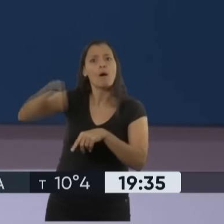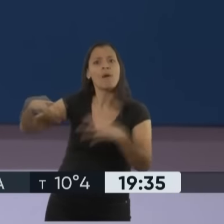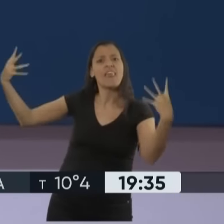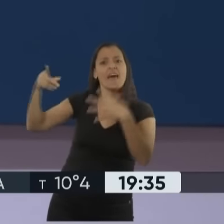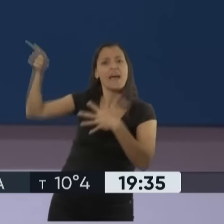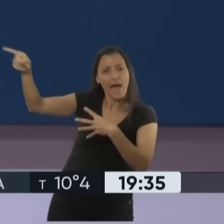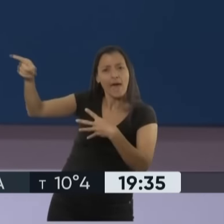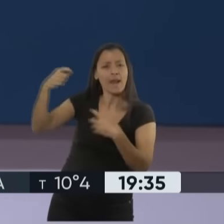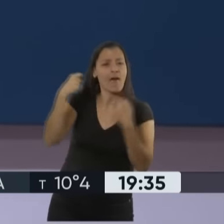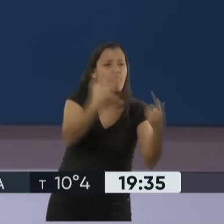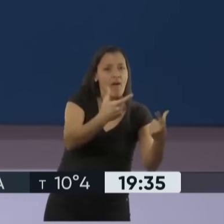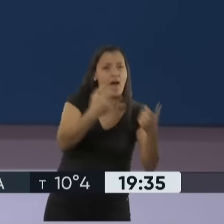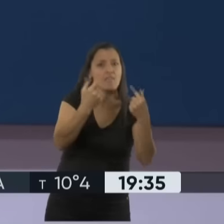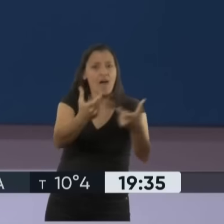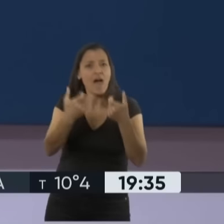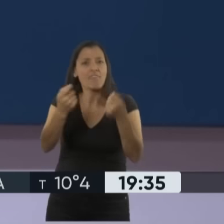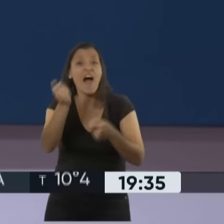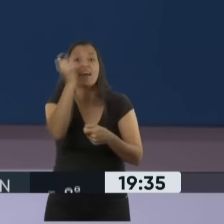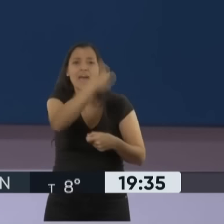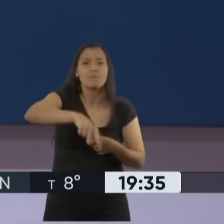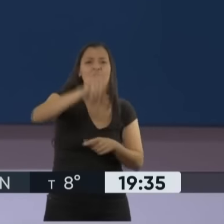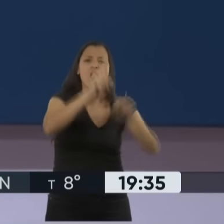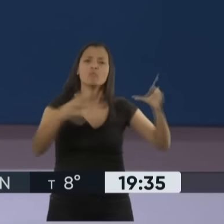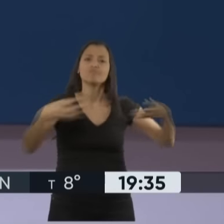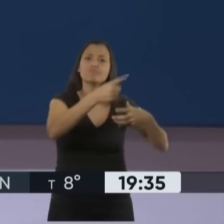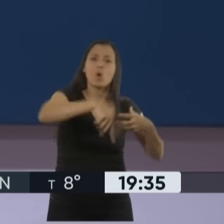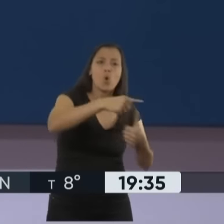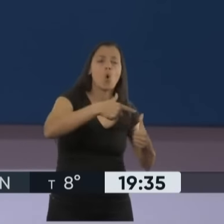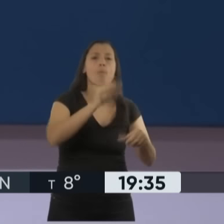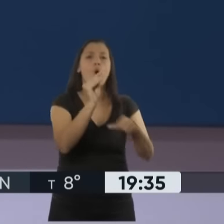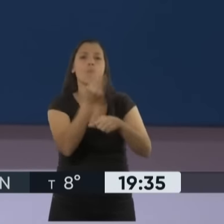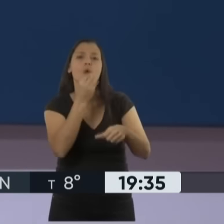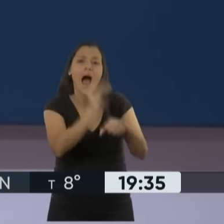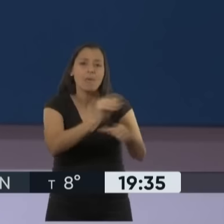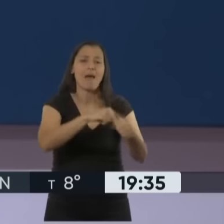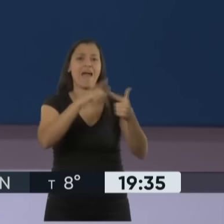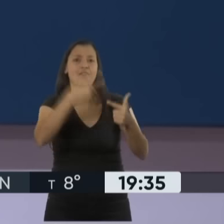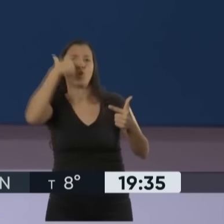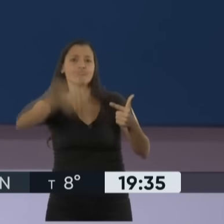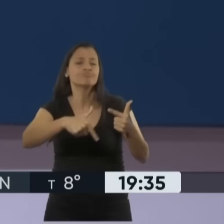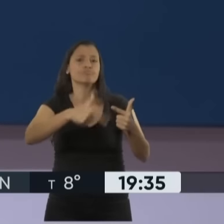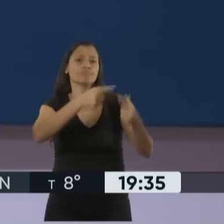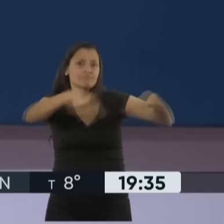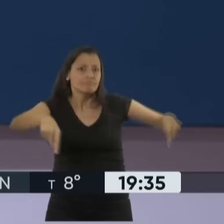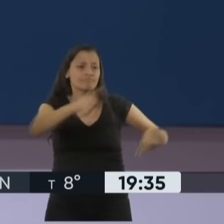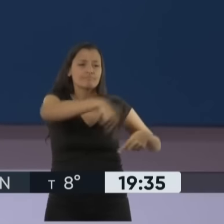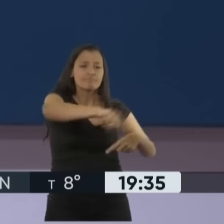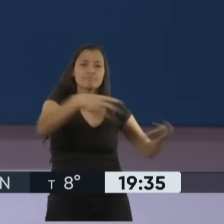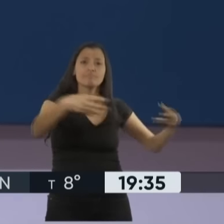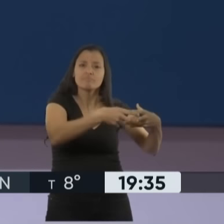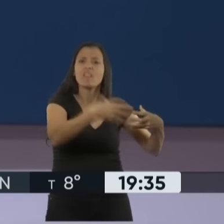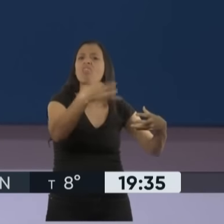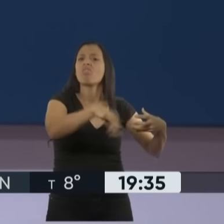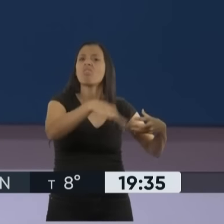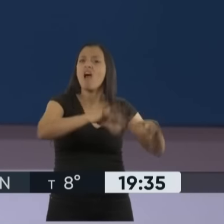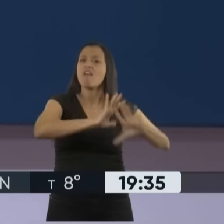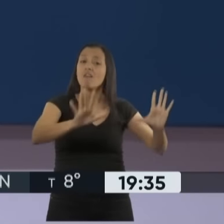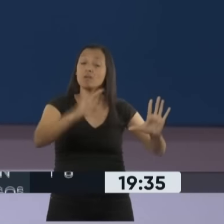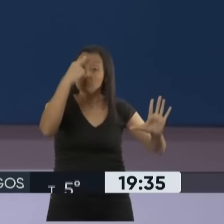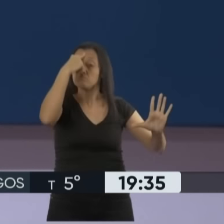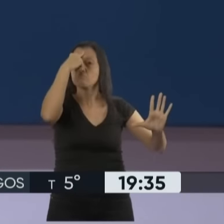a grandes corporaciones alimenticias petroleras y armamentísticas debe ser grabada para